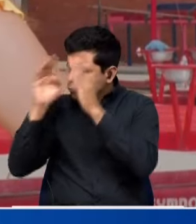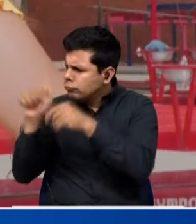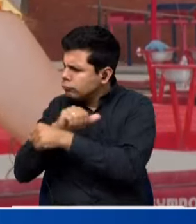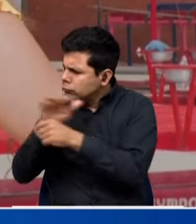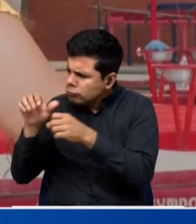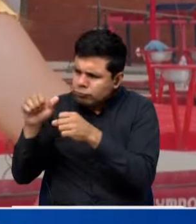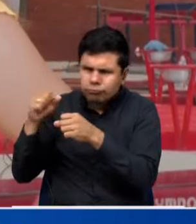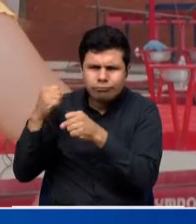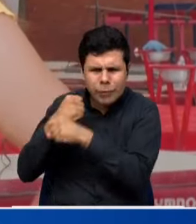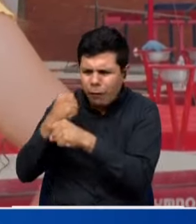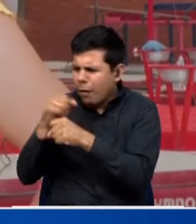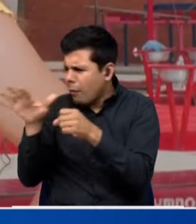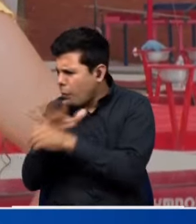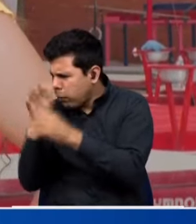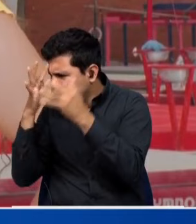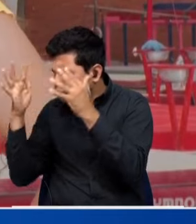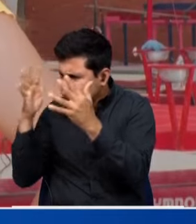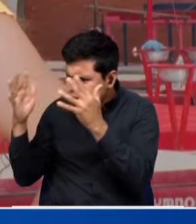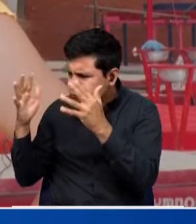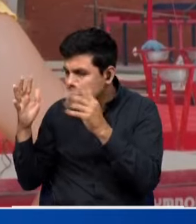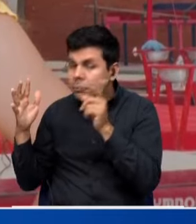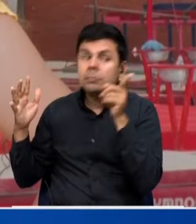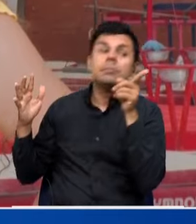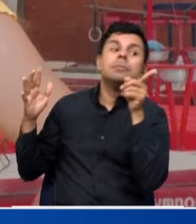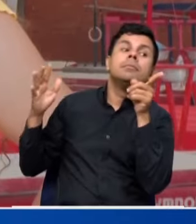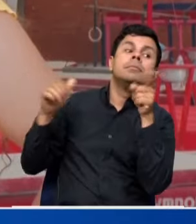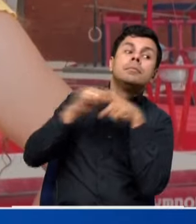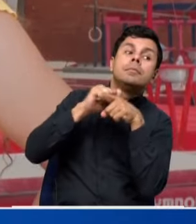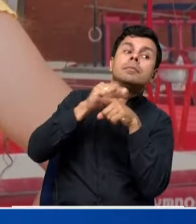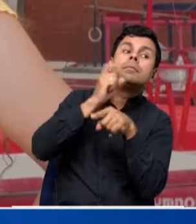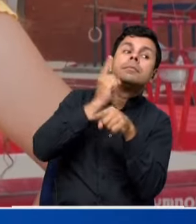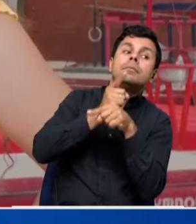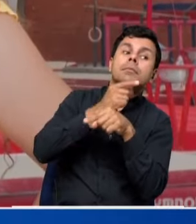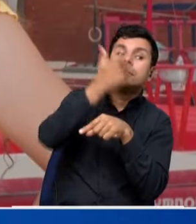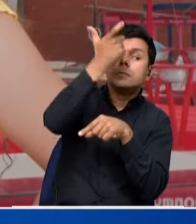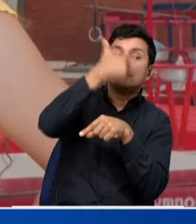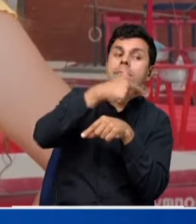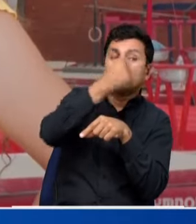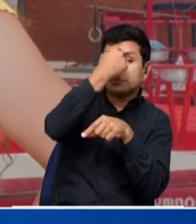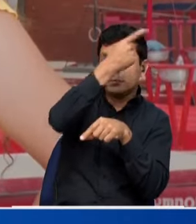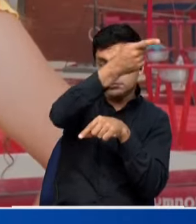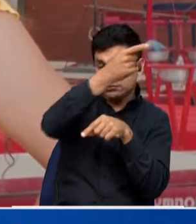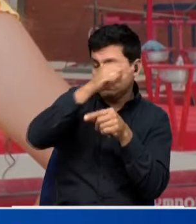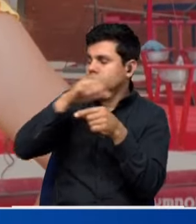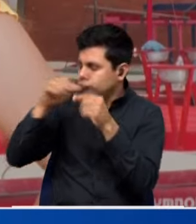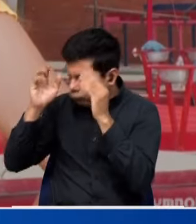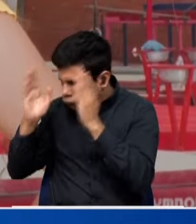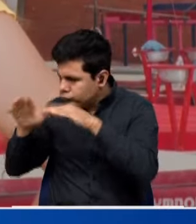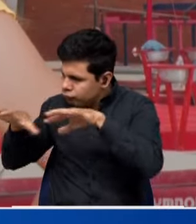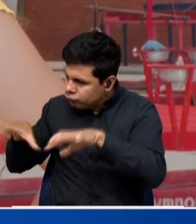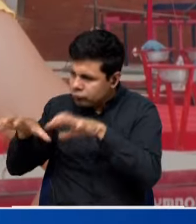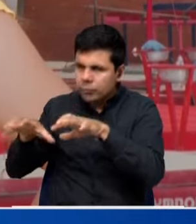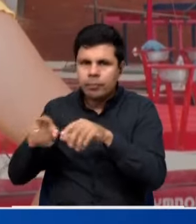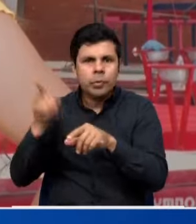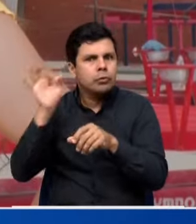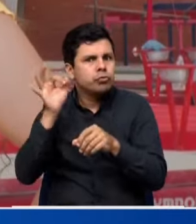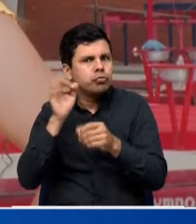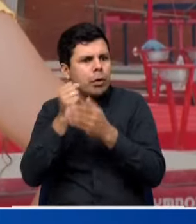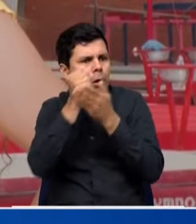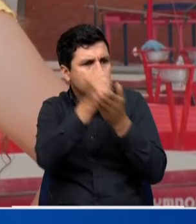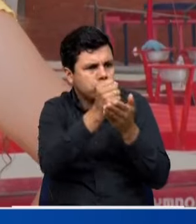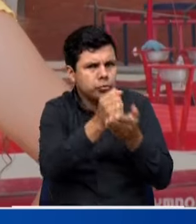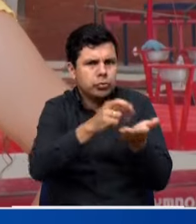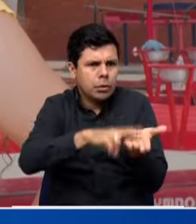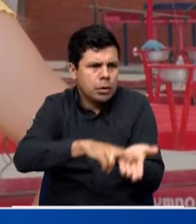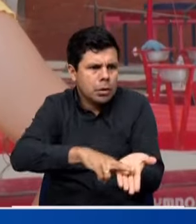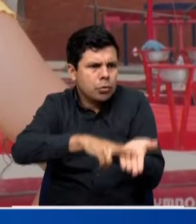pendiente de sus deportistas, de sus asistentes, del entrenamiento, de la recuperación. Él es un entrenador